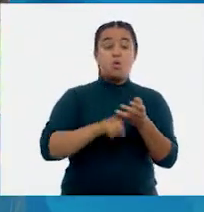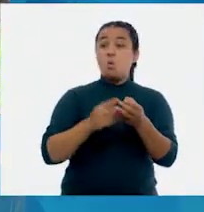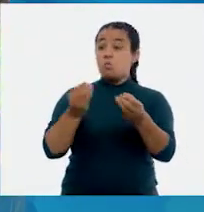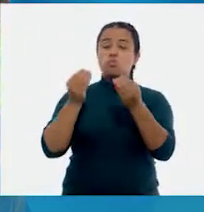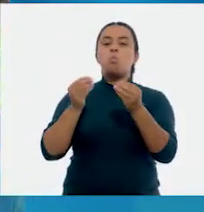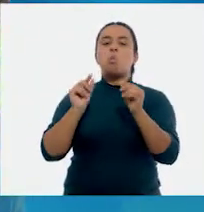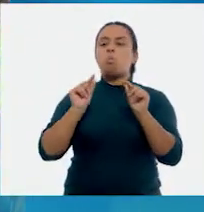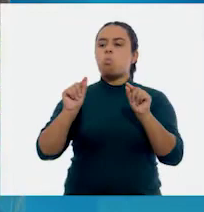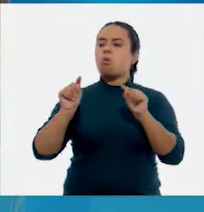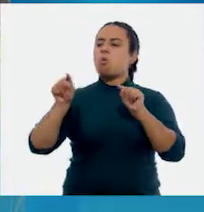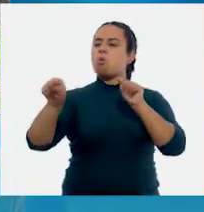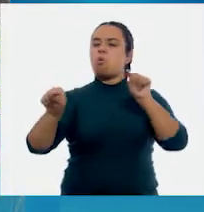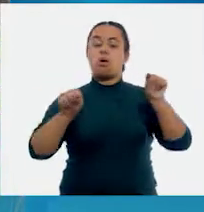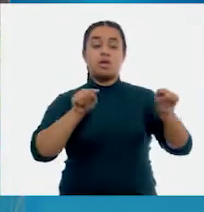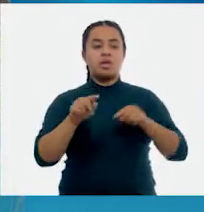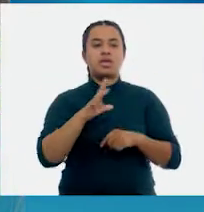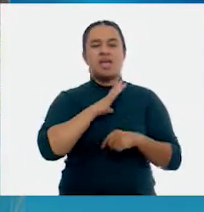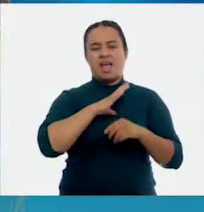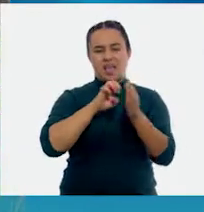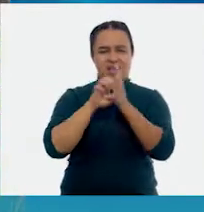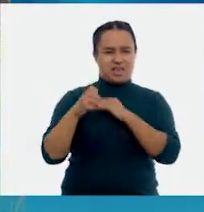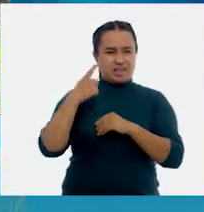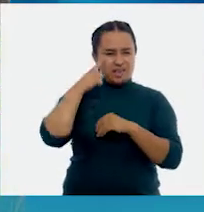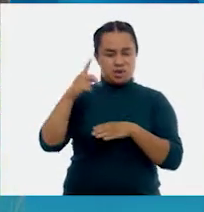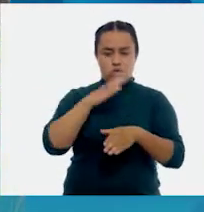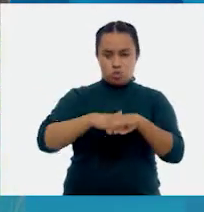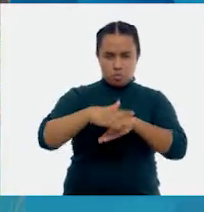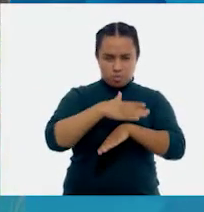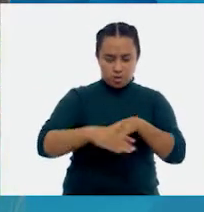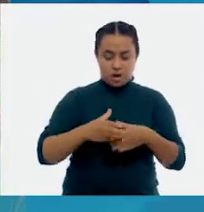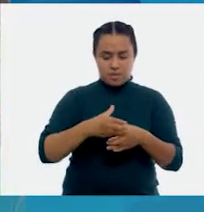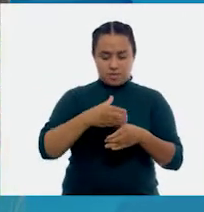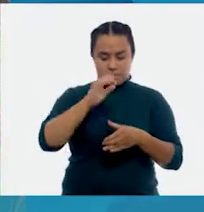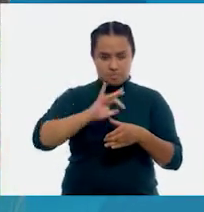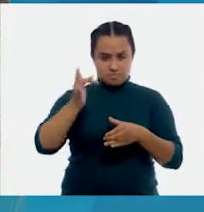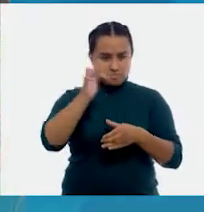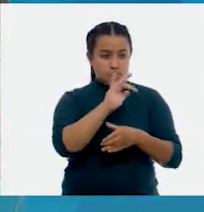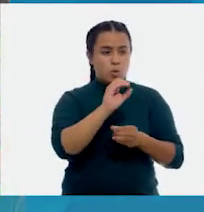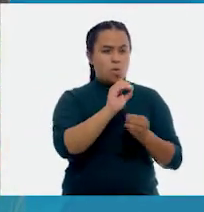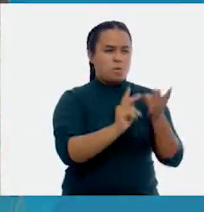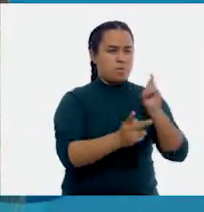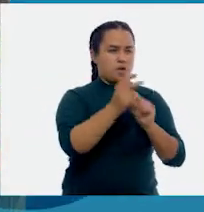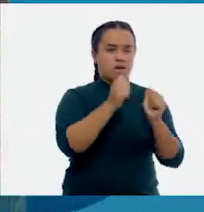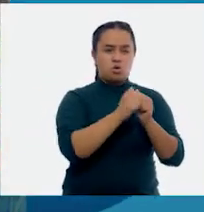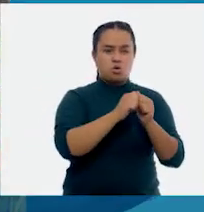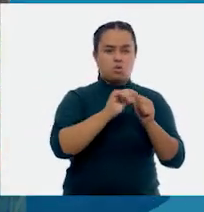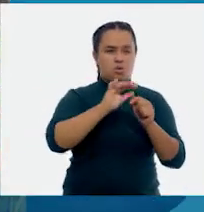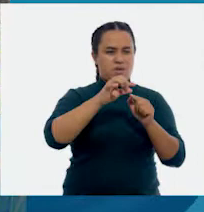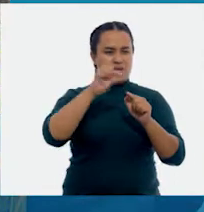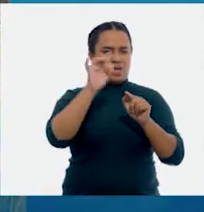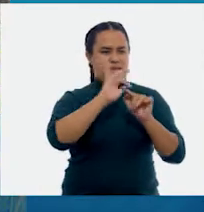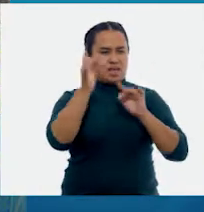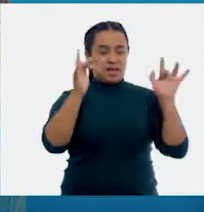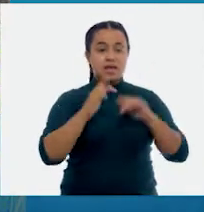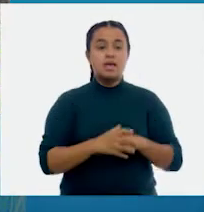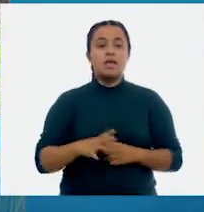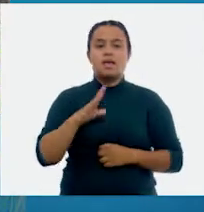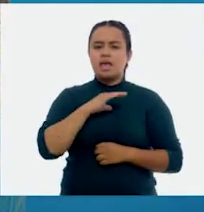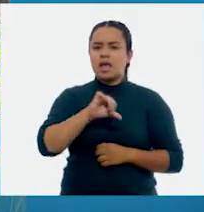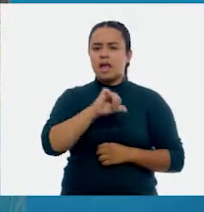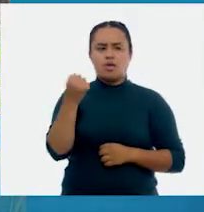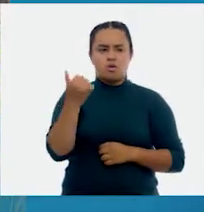algunos ejemplos tenemos los nopales, los cactus, los arbustos espinosos y también tenemos a los